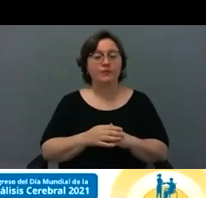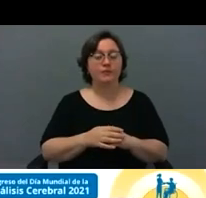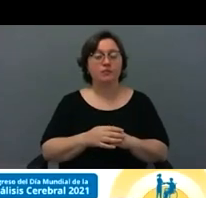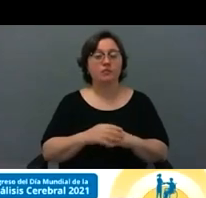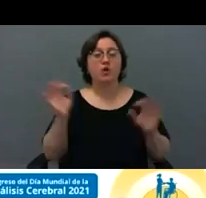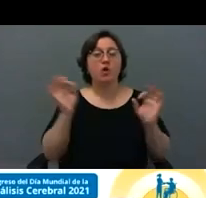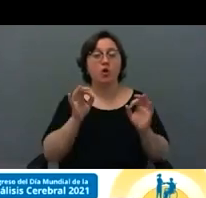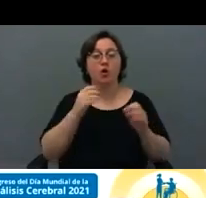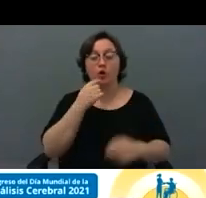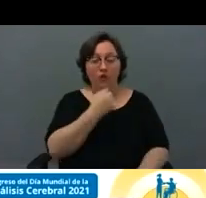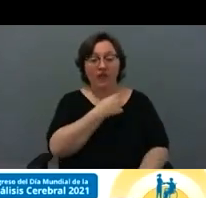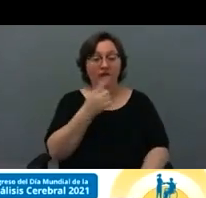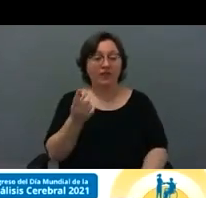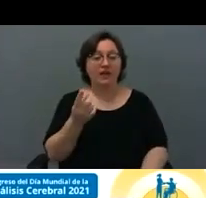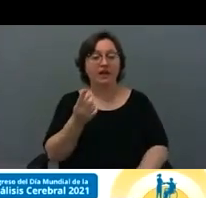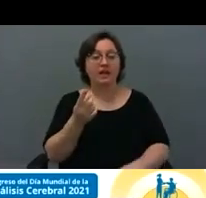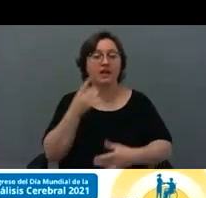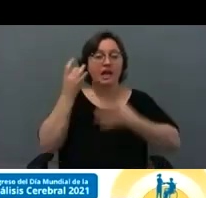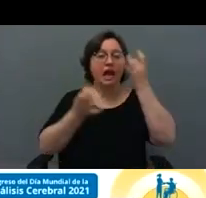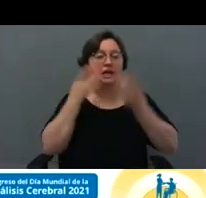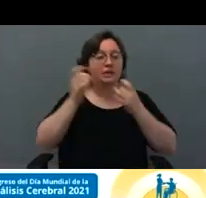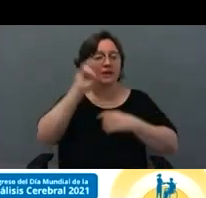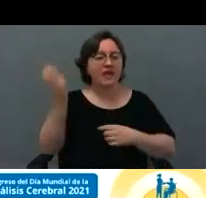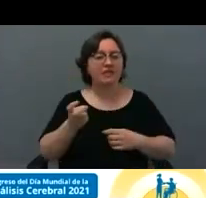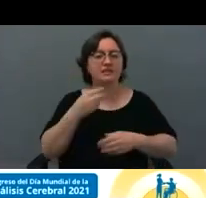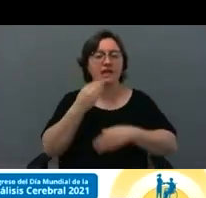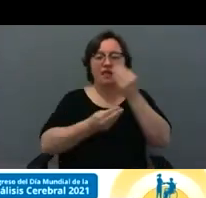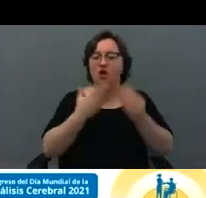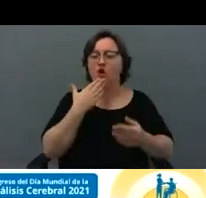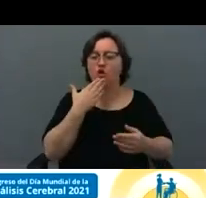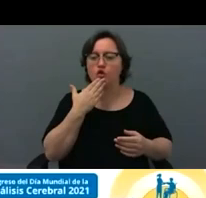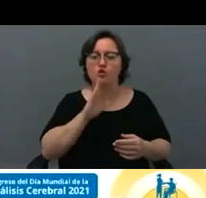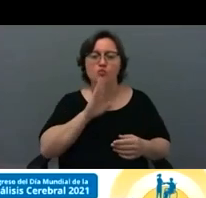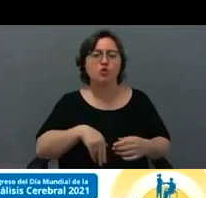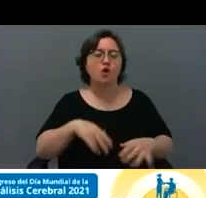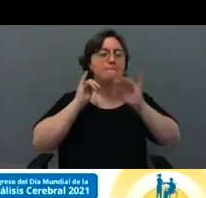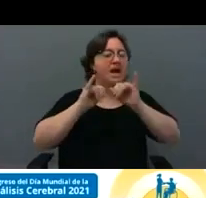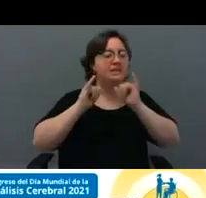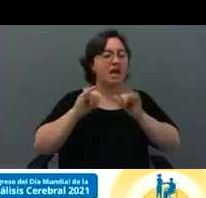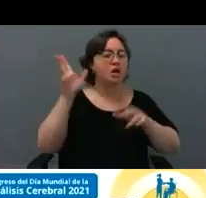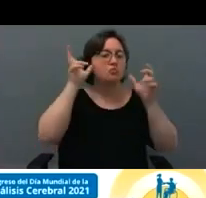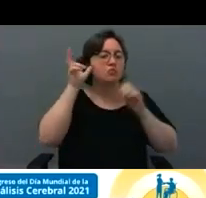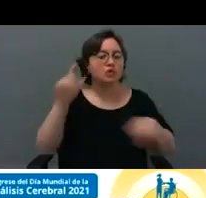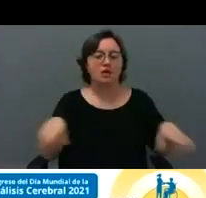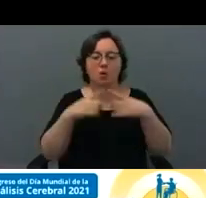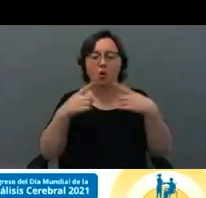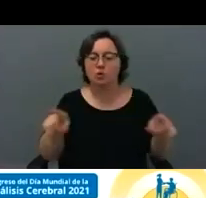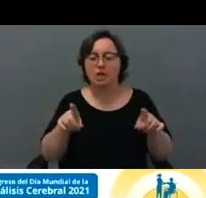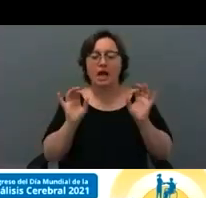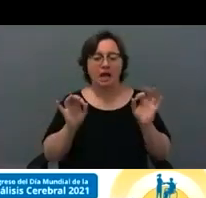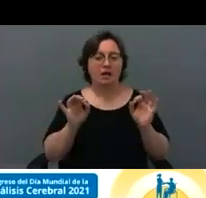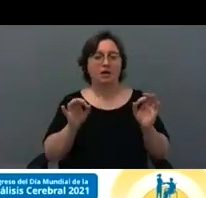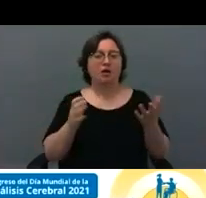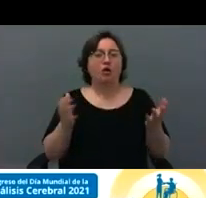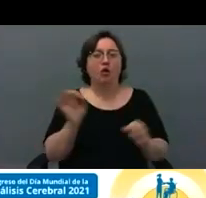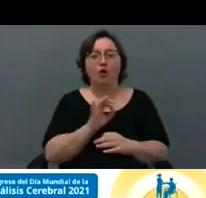También decir qué actividades quiere desarrollar de ocio, si quiere salir a pasear, si quiere escuchar música. Ella particularmente